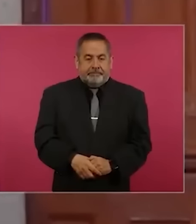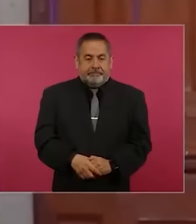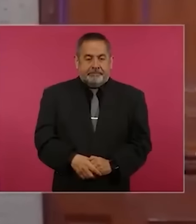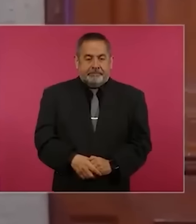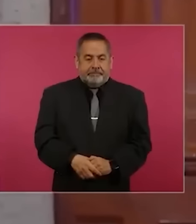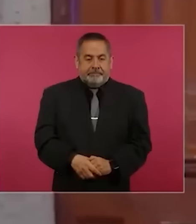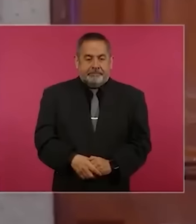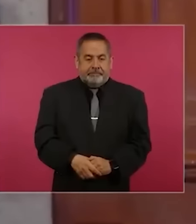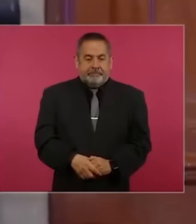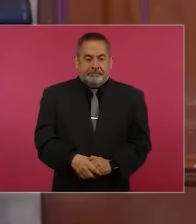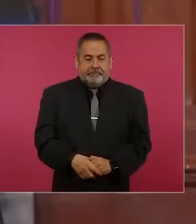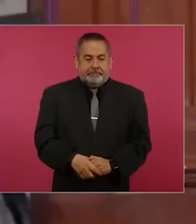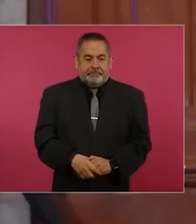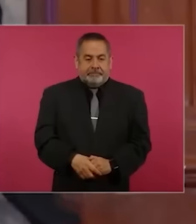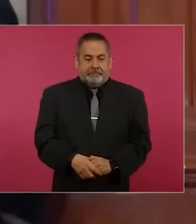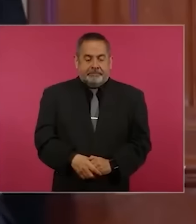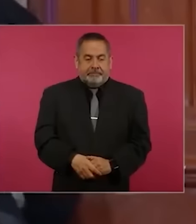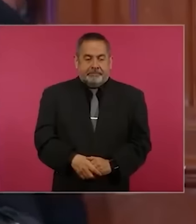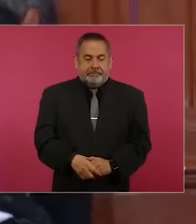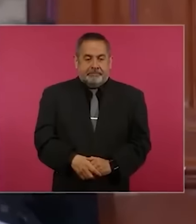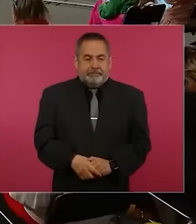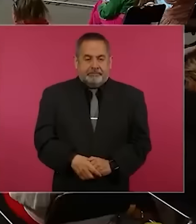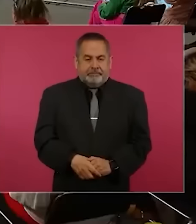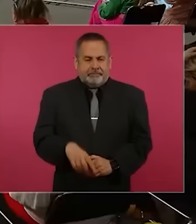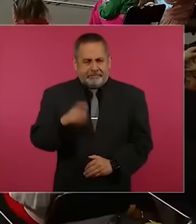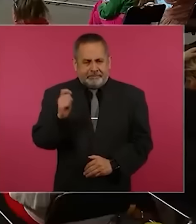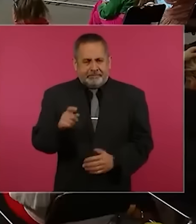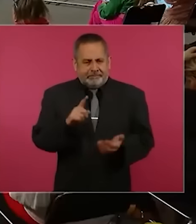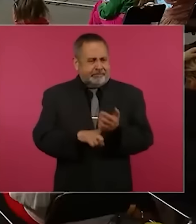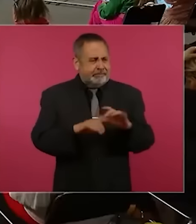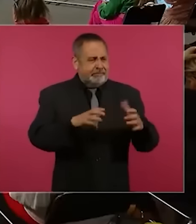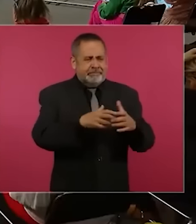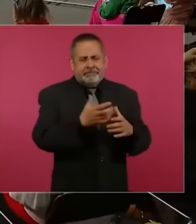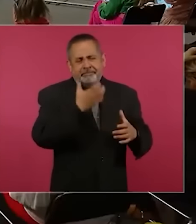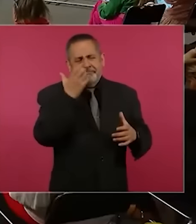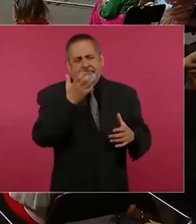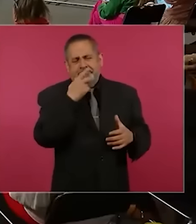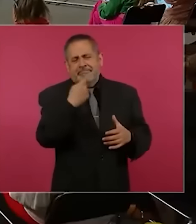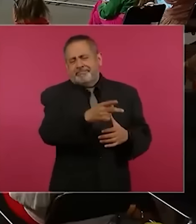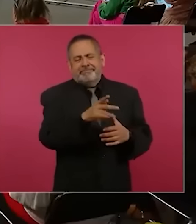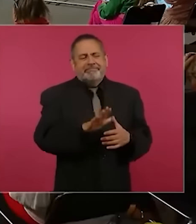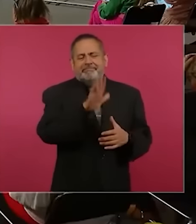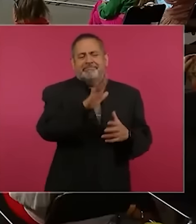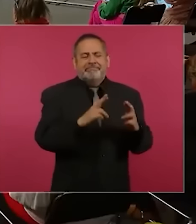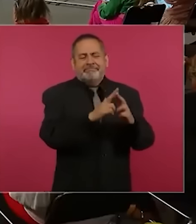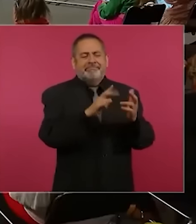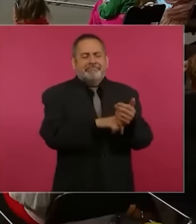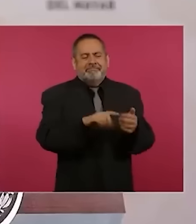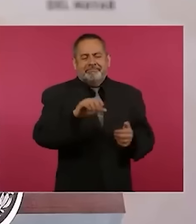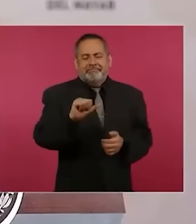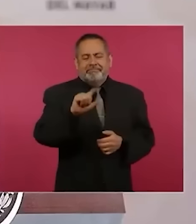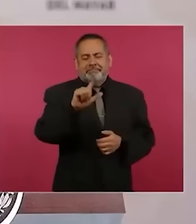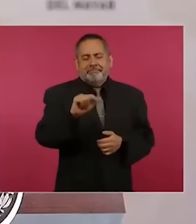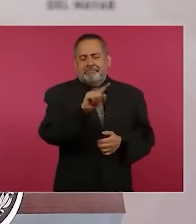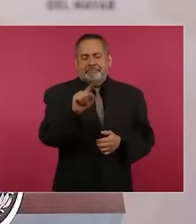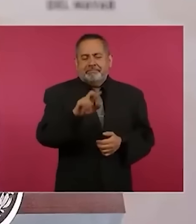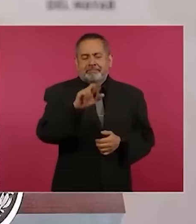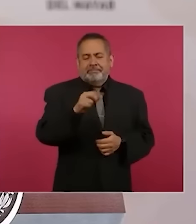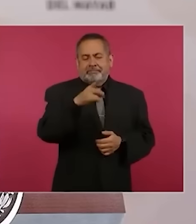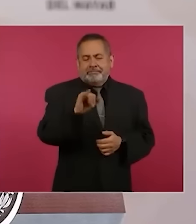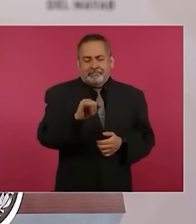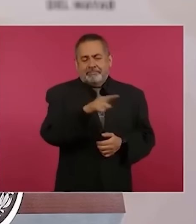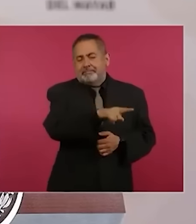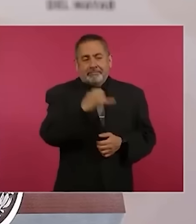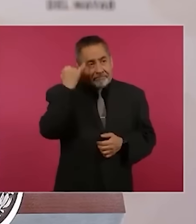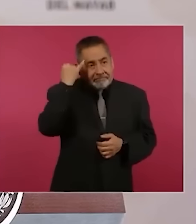o sea es la la doctrina la raki mentir mentir mentir y